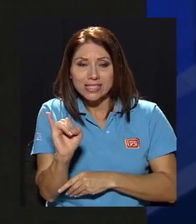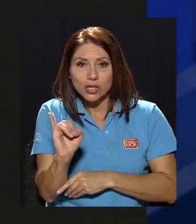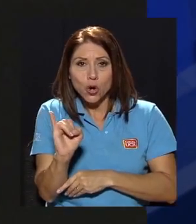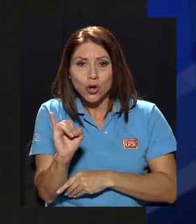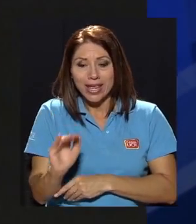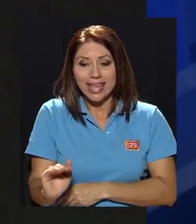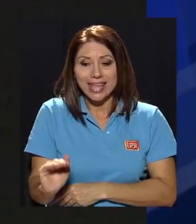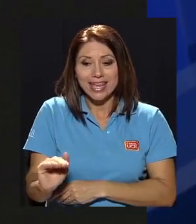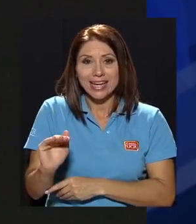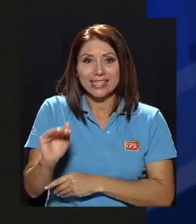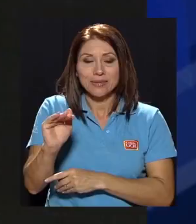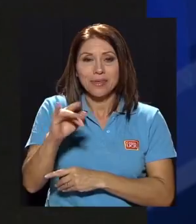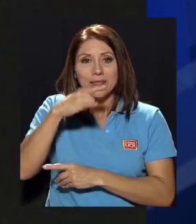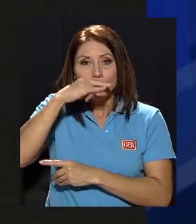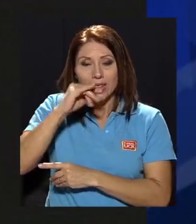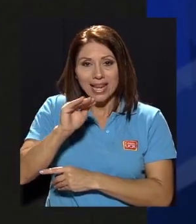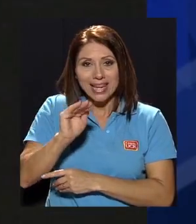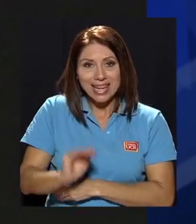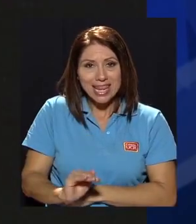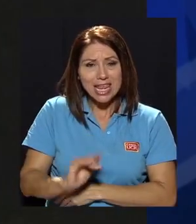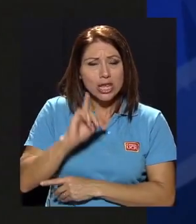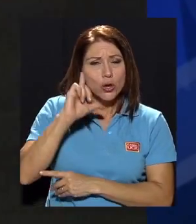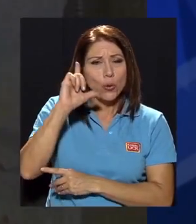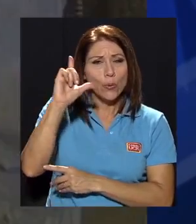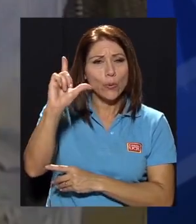niño rural en Santa María Cauqué.